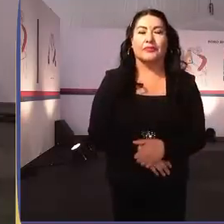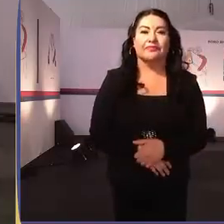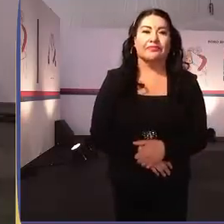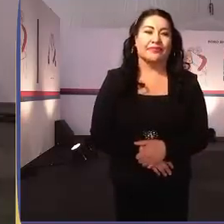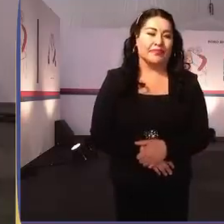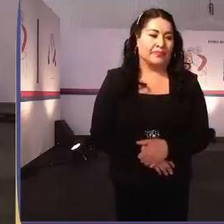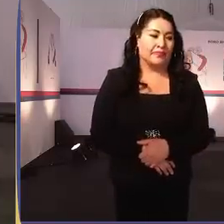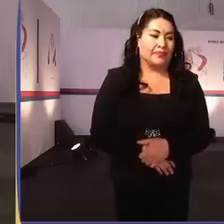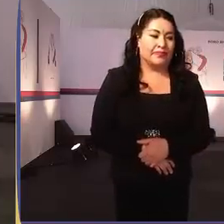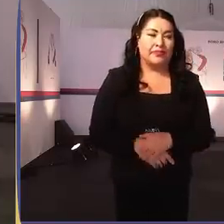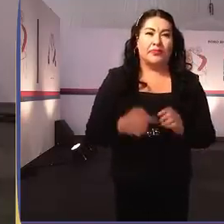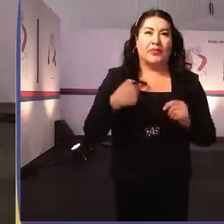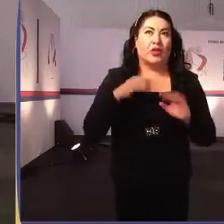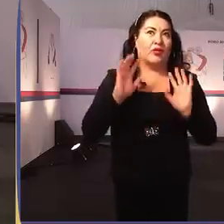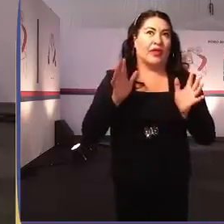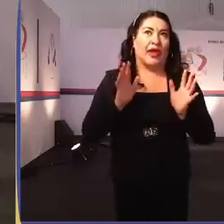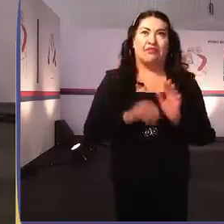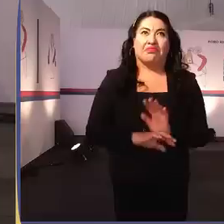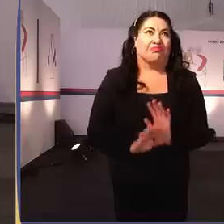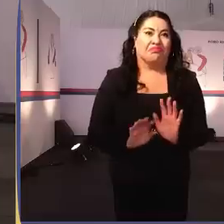Yo ya estoy… Cucú.